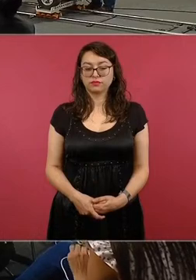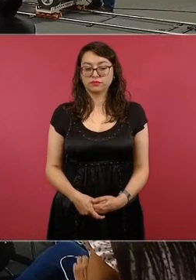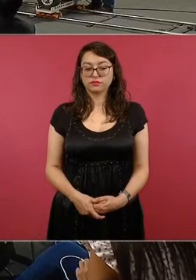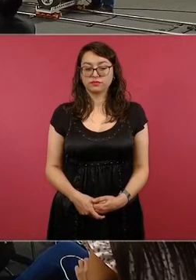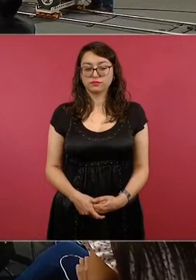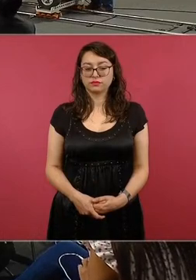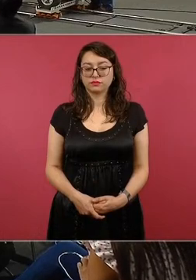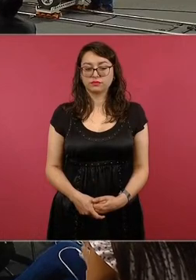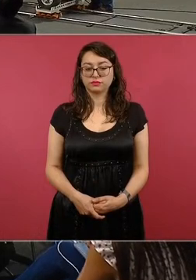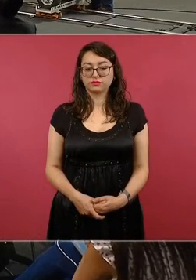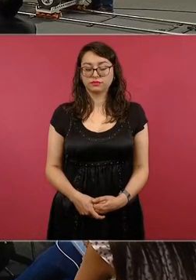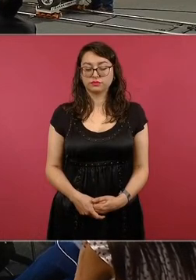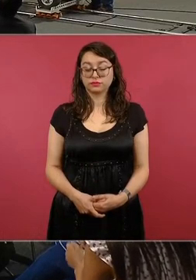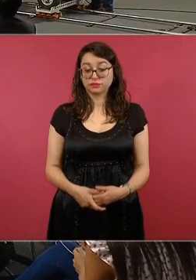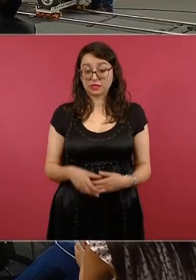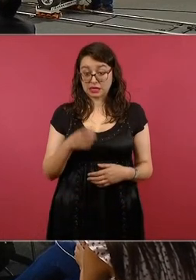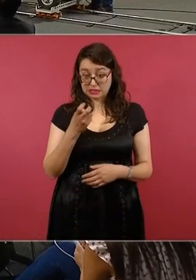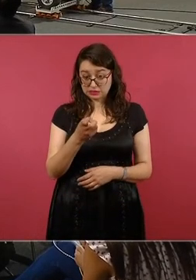No sé si esto sea.